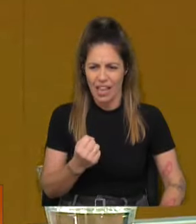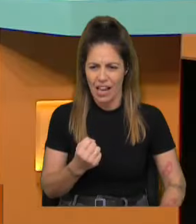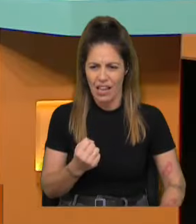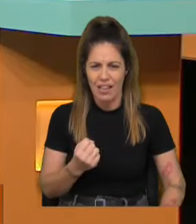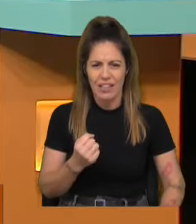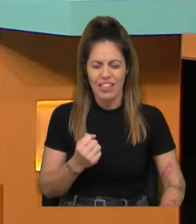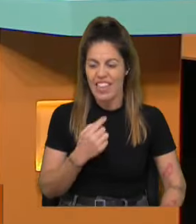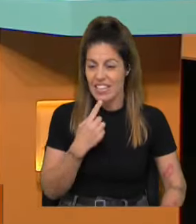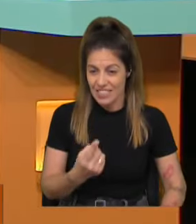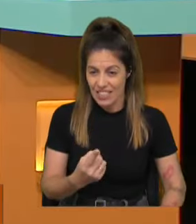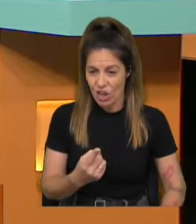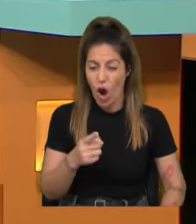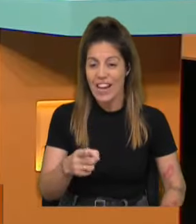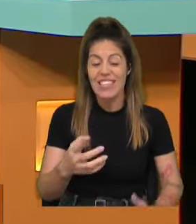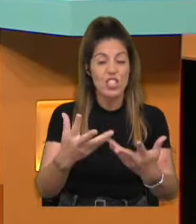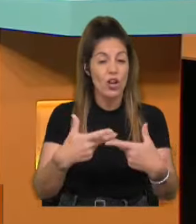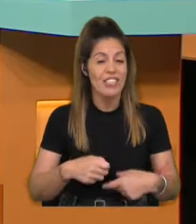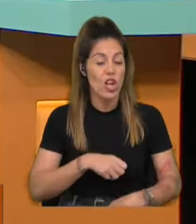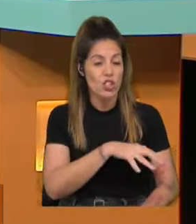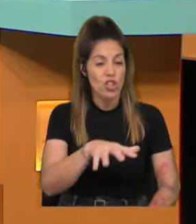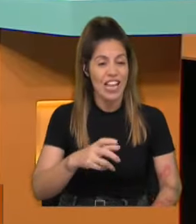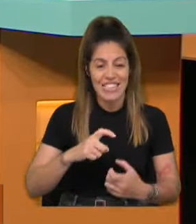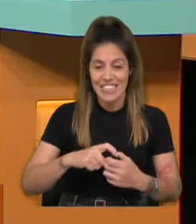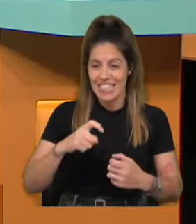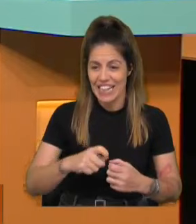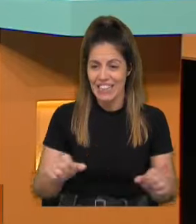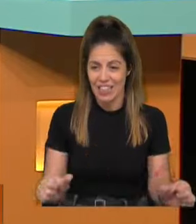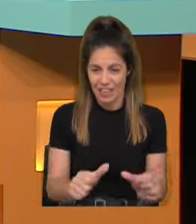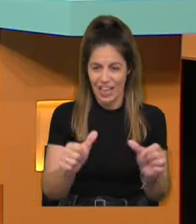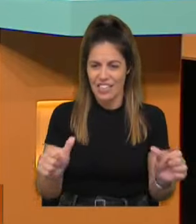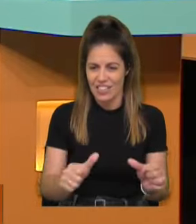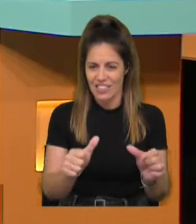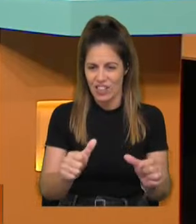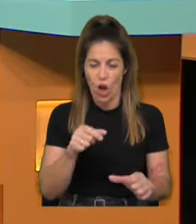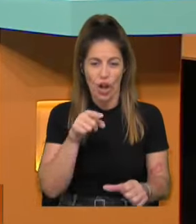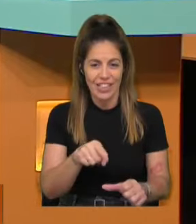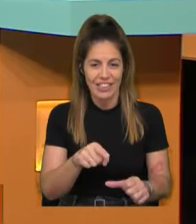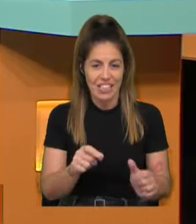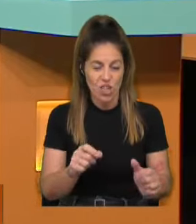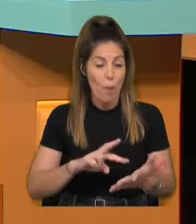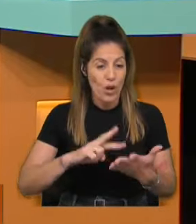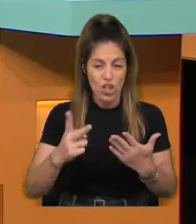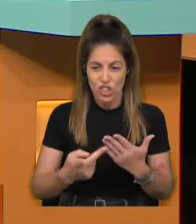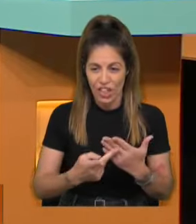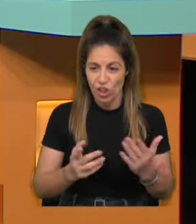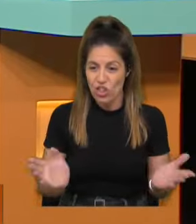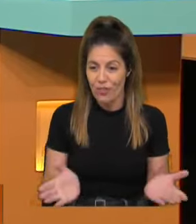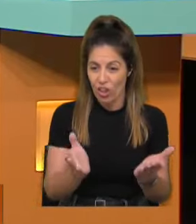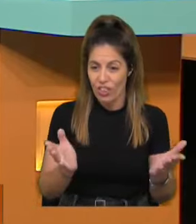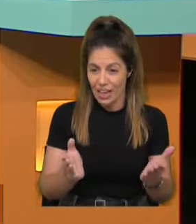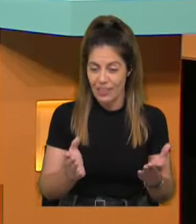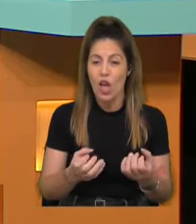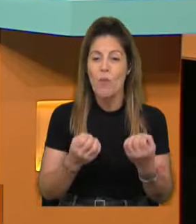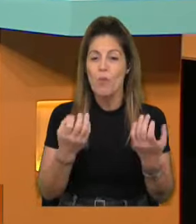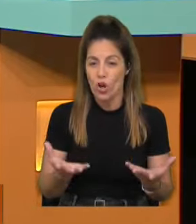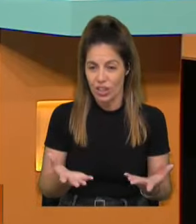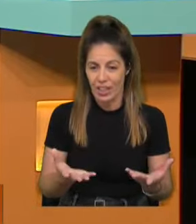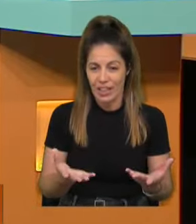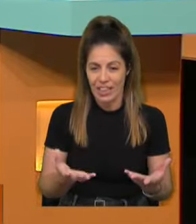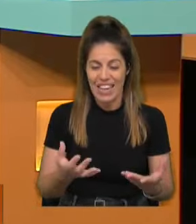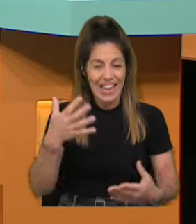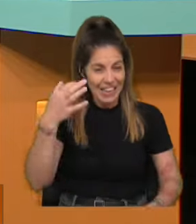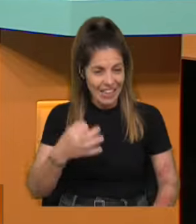públicamente a esas organizaciones sociales y sindicales que están llevando adelante estos estas iniciativas eh Porque